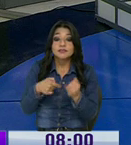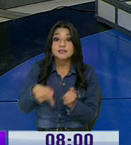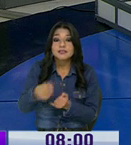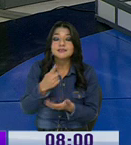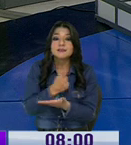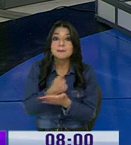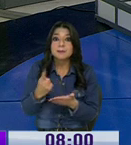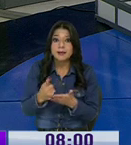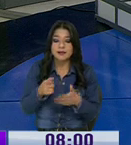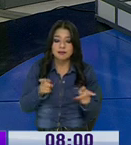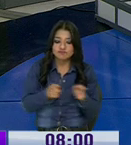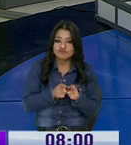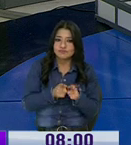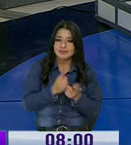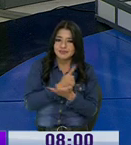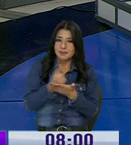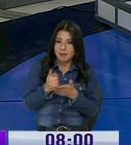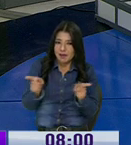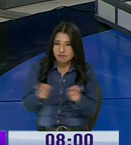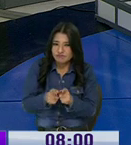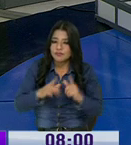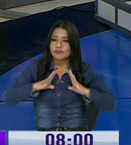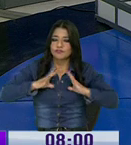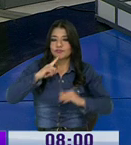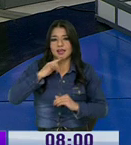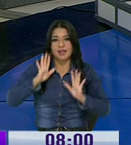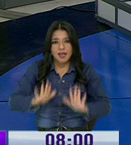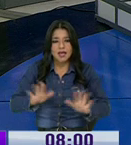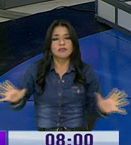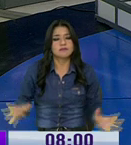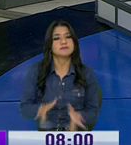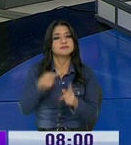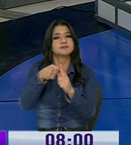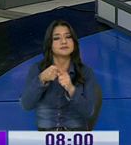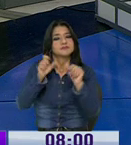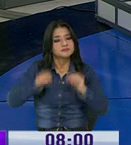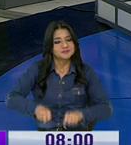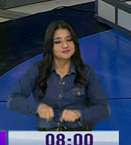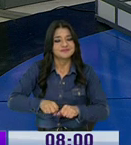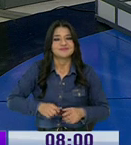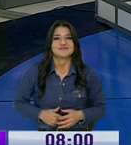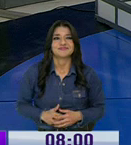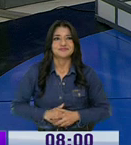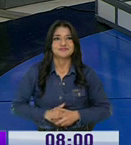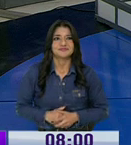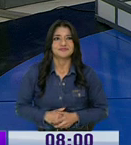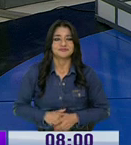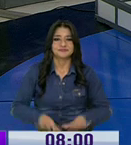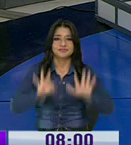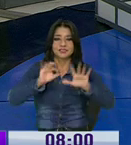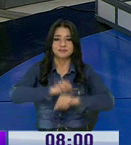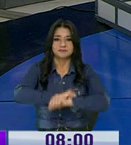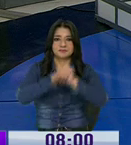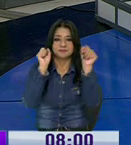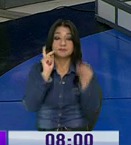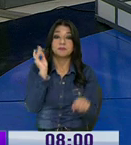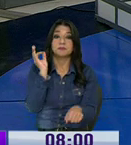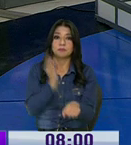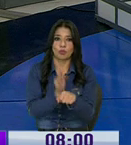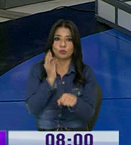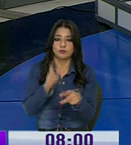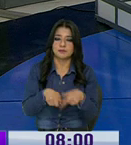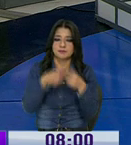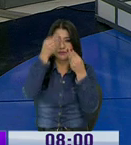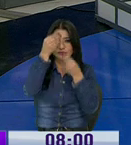luego de esta semana cortita, así hay que ponerle toda la energía, todas las ganas para vivir este viernes. 8 en punto de la mañana y nosotros ya